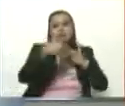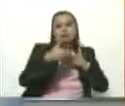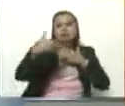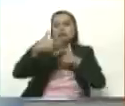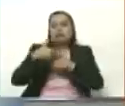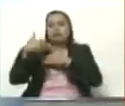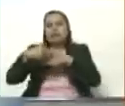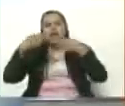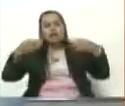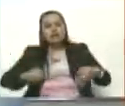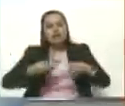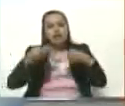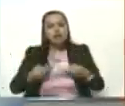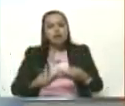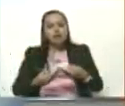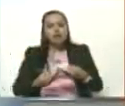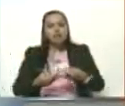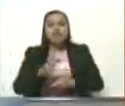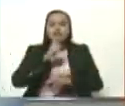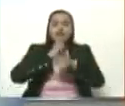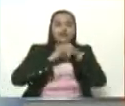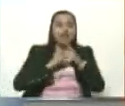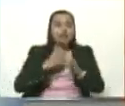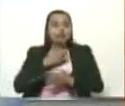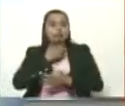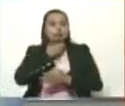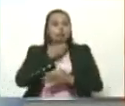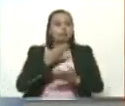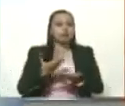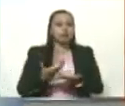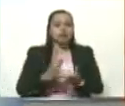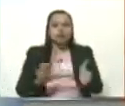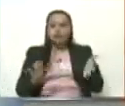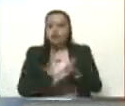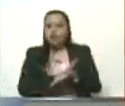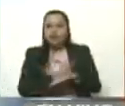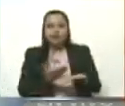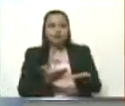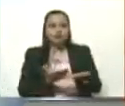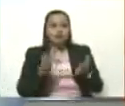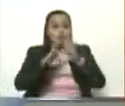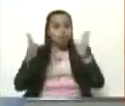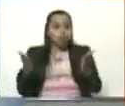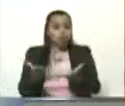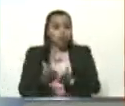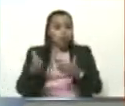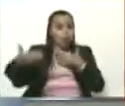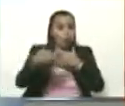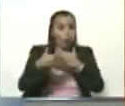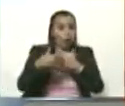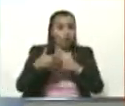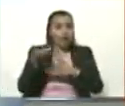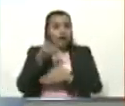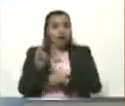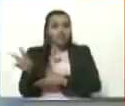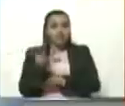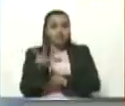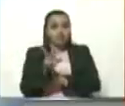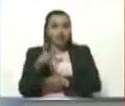en medio de una presión de un acoso de carácter global que ha buscado